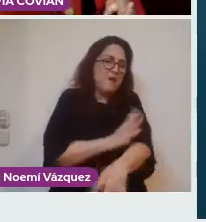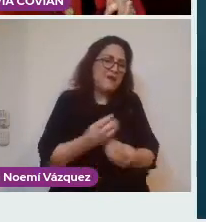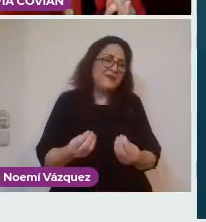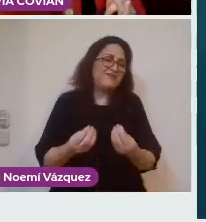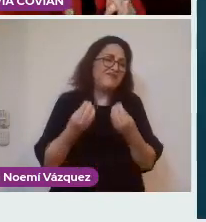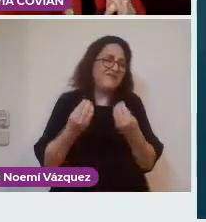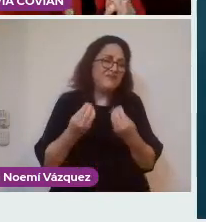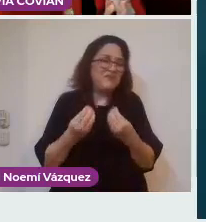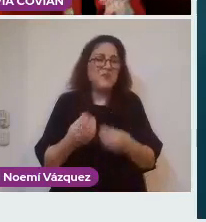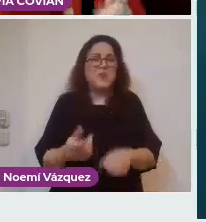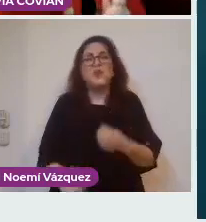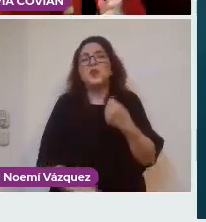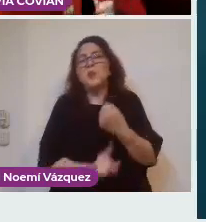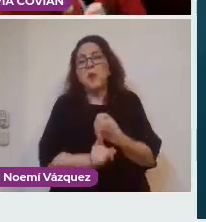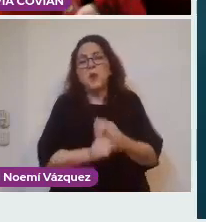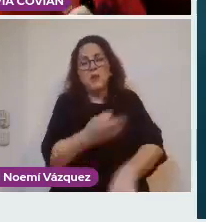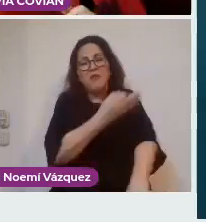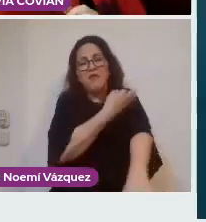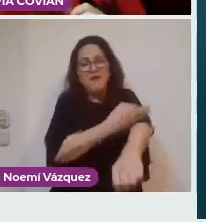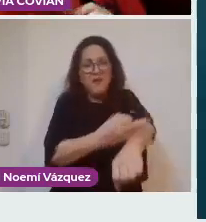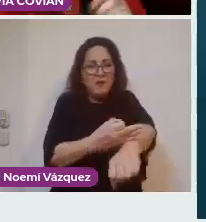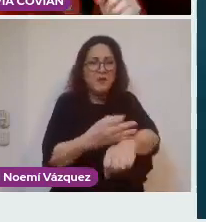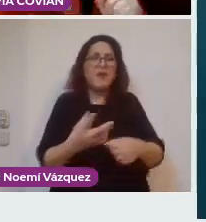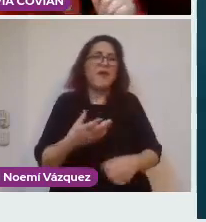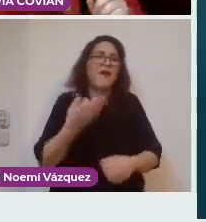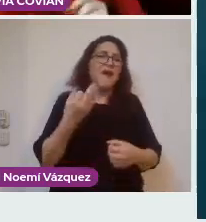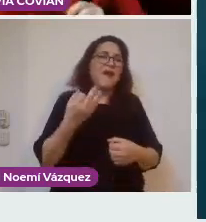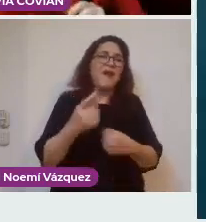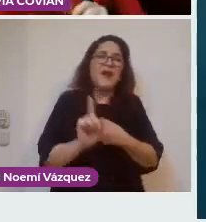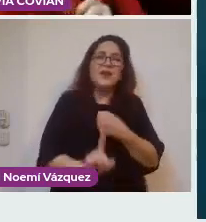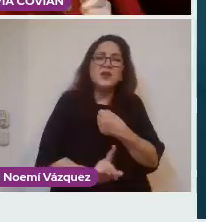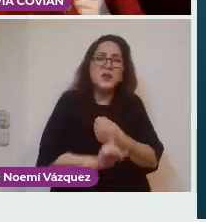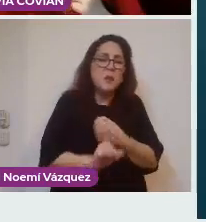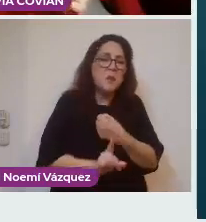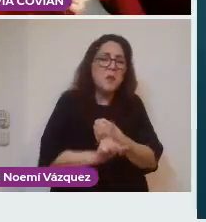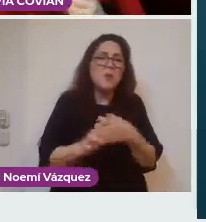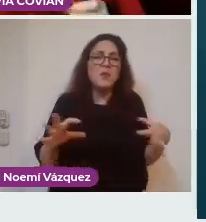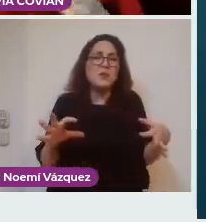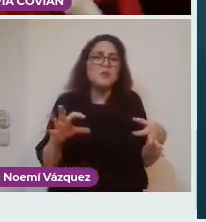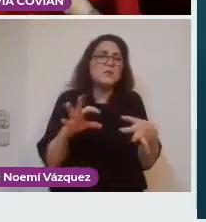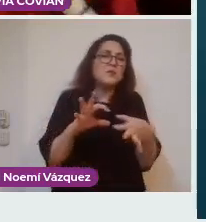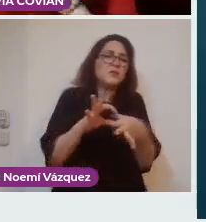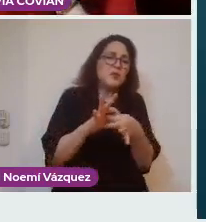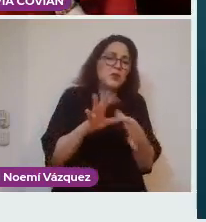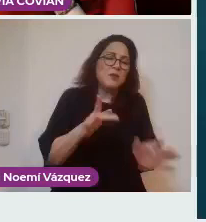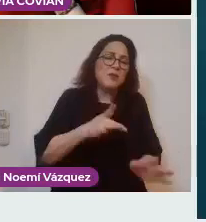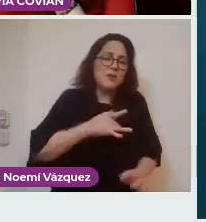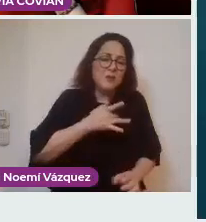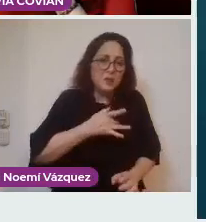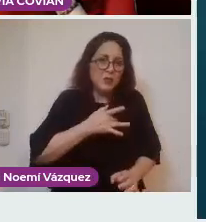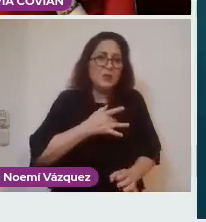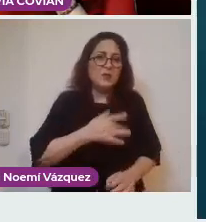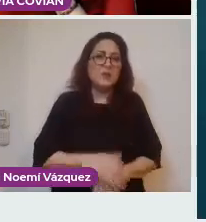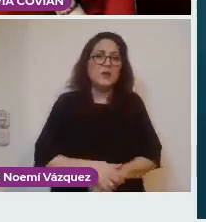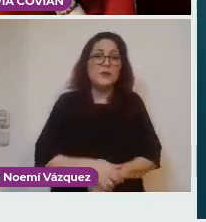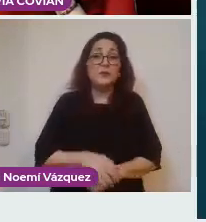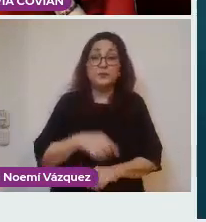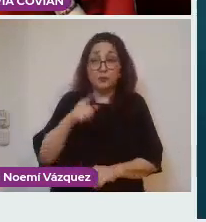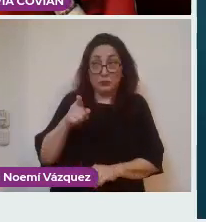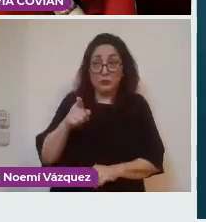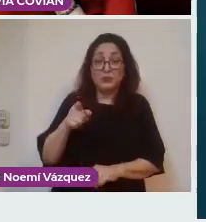es cuando nuestra angustia hace que nuestra familia tenga que alimentarse más de lo debido? ¿Y cuándo